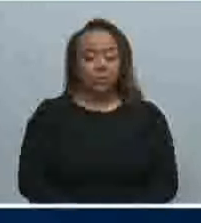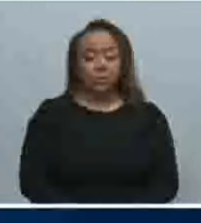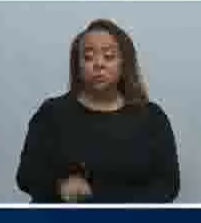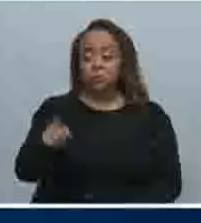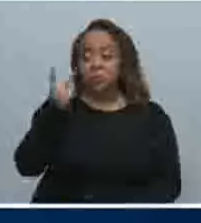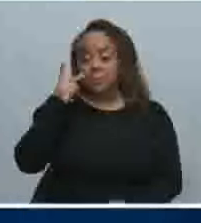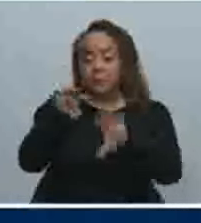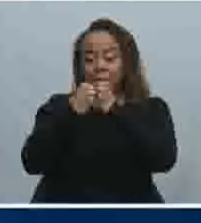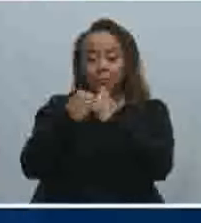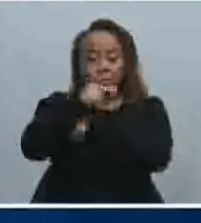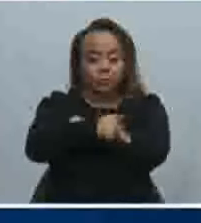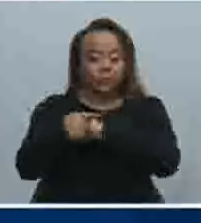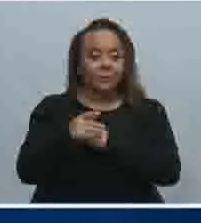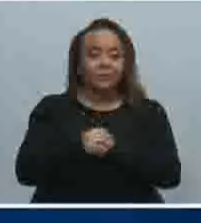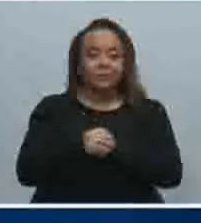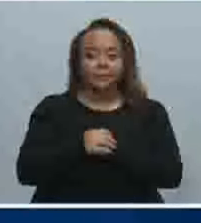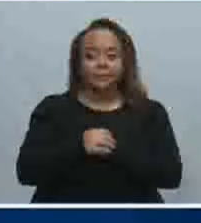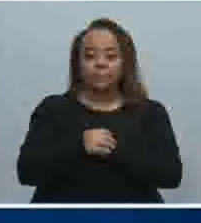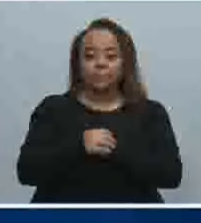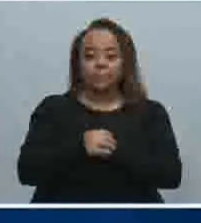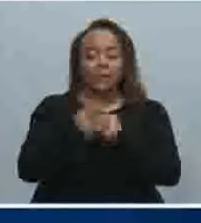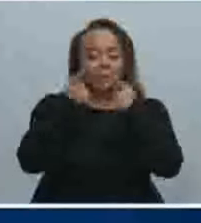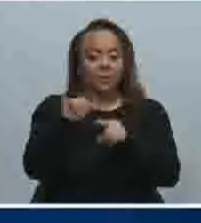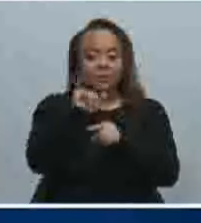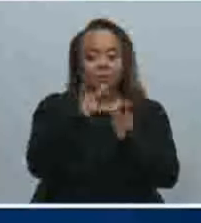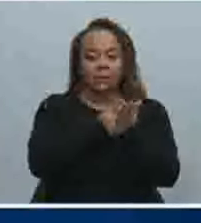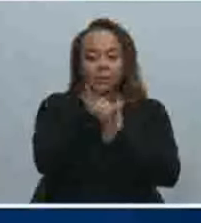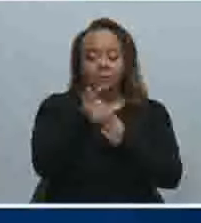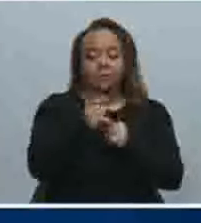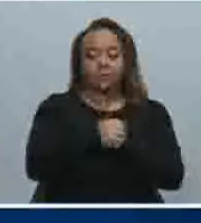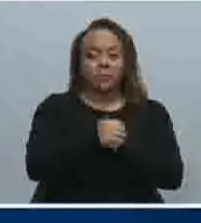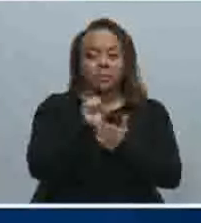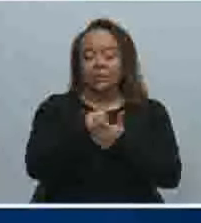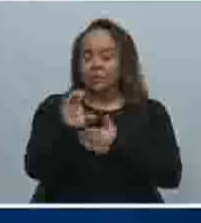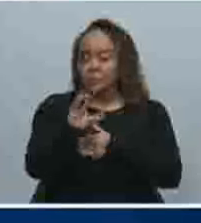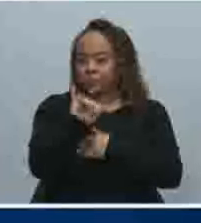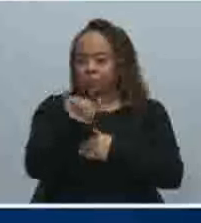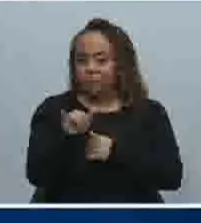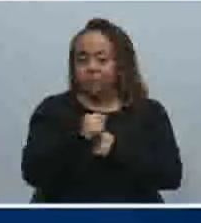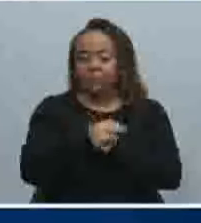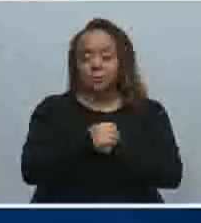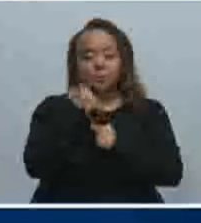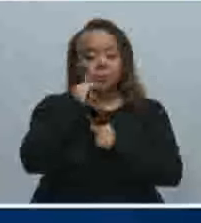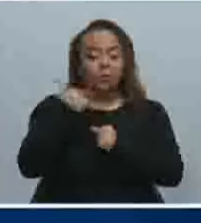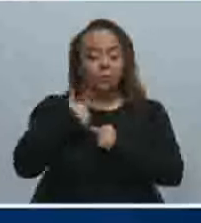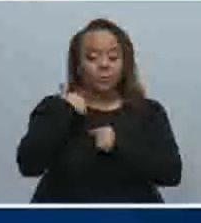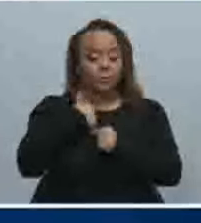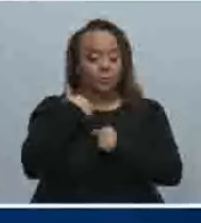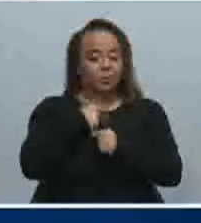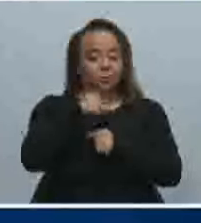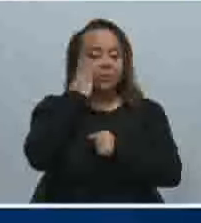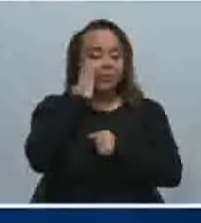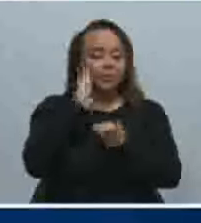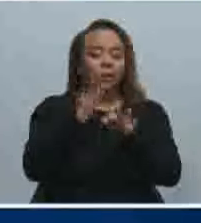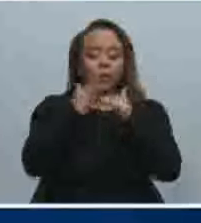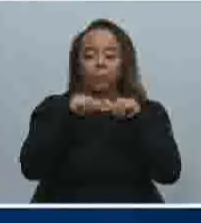de puntarenas pasa con Liberia si aquí estuviera San Carlos es lo mismo por los hombres que sabe que tienen Con qué salir